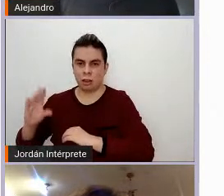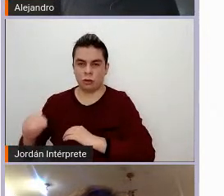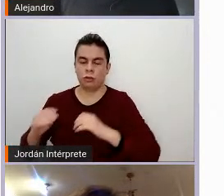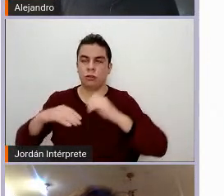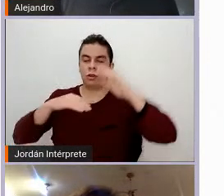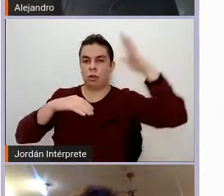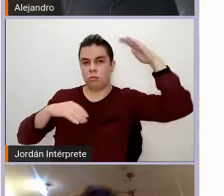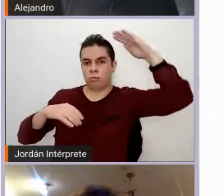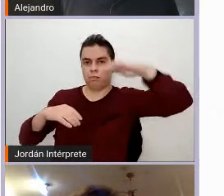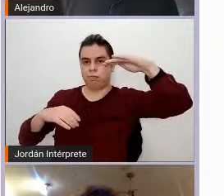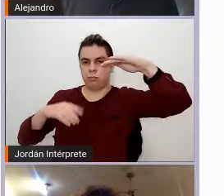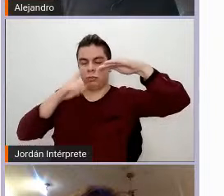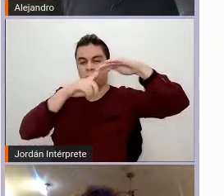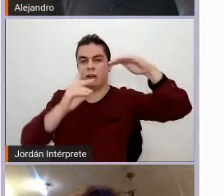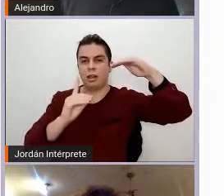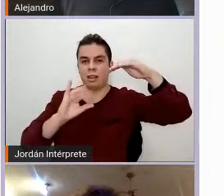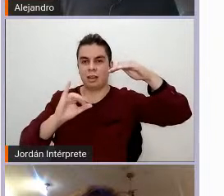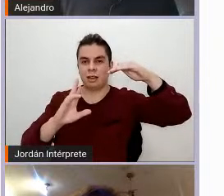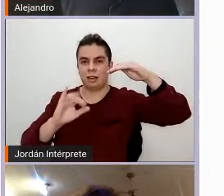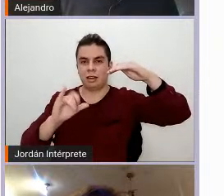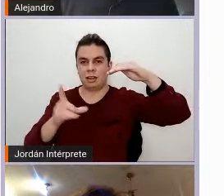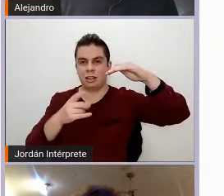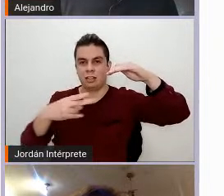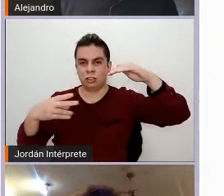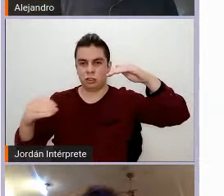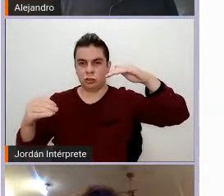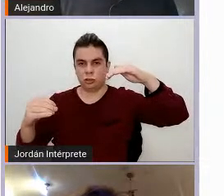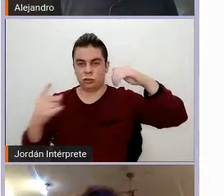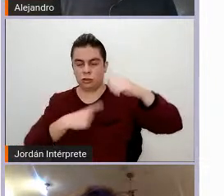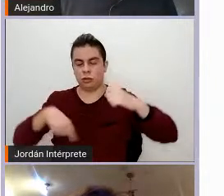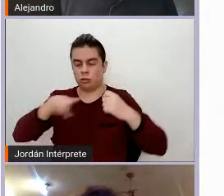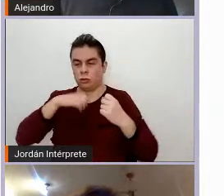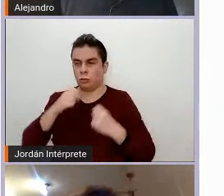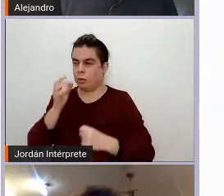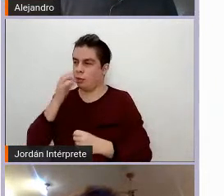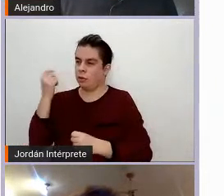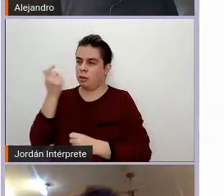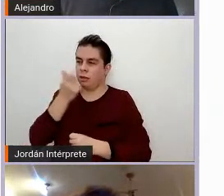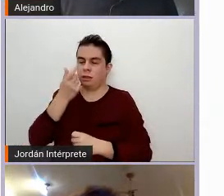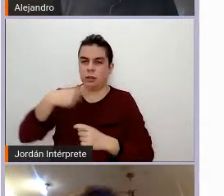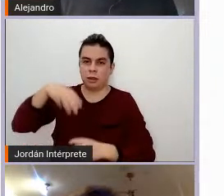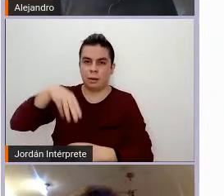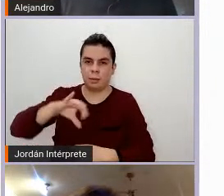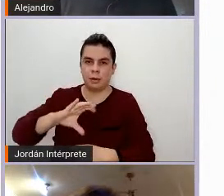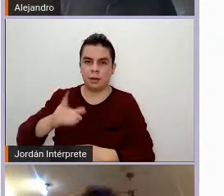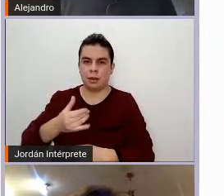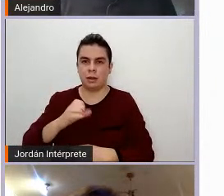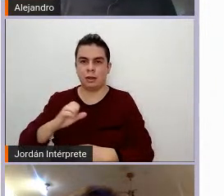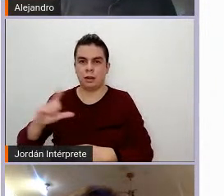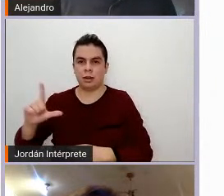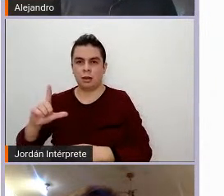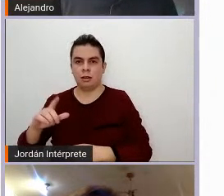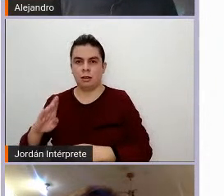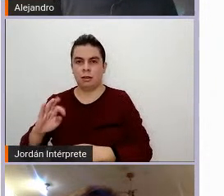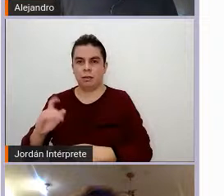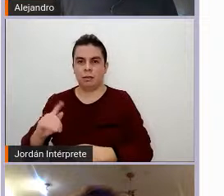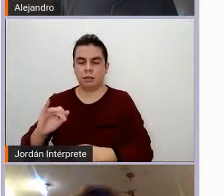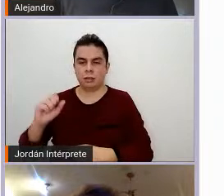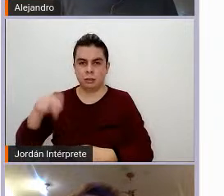Podemos parafrasear a Mijaíl Bajtín en esta inversión de la posición de la melodía y el acompañamiento en el